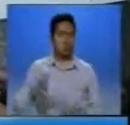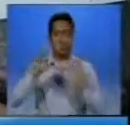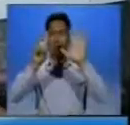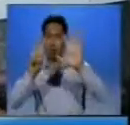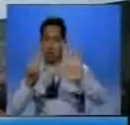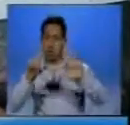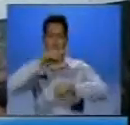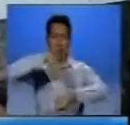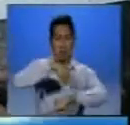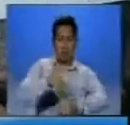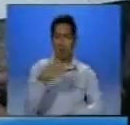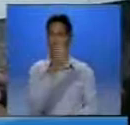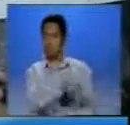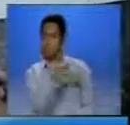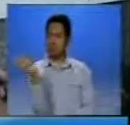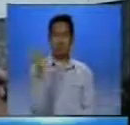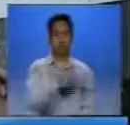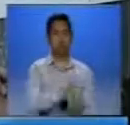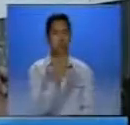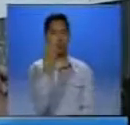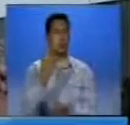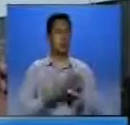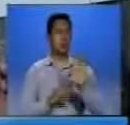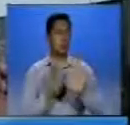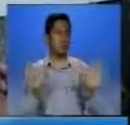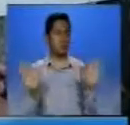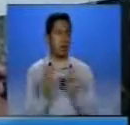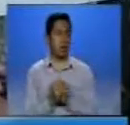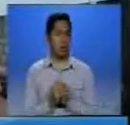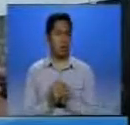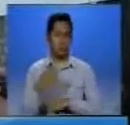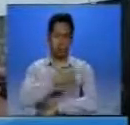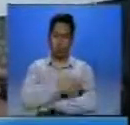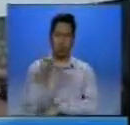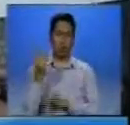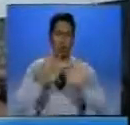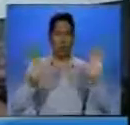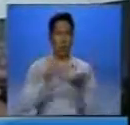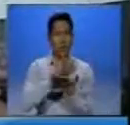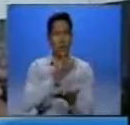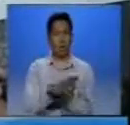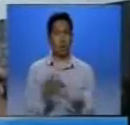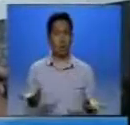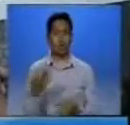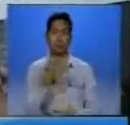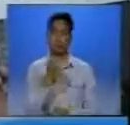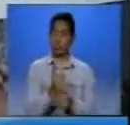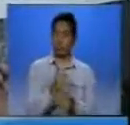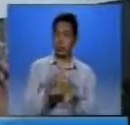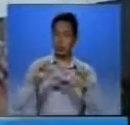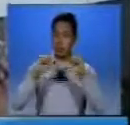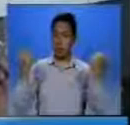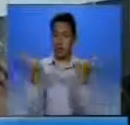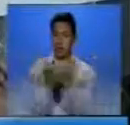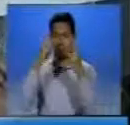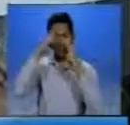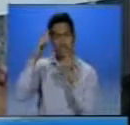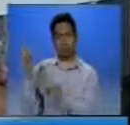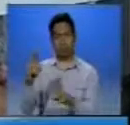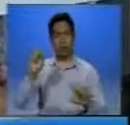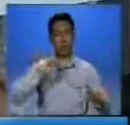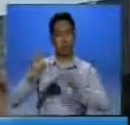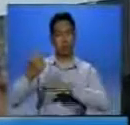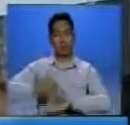regreso, venir, descansar, perder un día. Creo que no pasa por ahí, por lo tanto el régimen de la asamblea tiene que ser respetado.